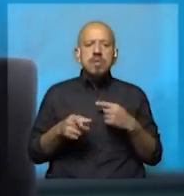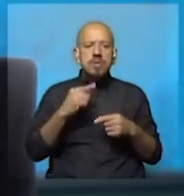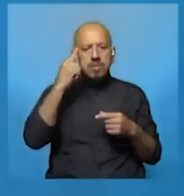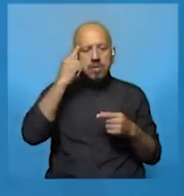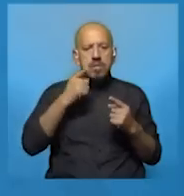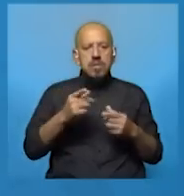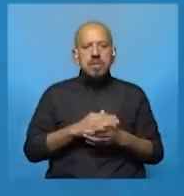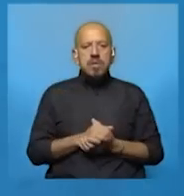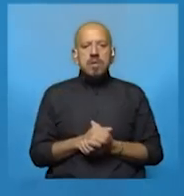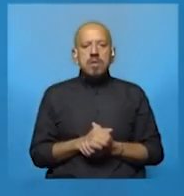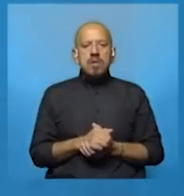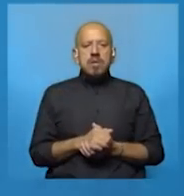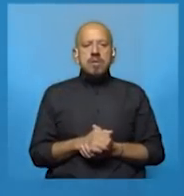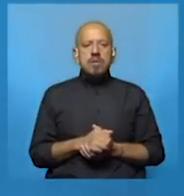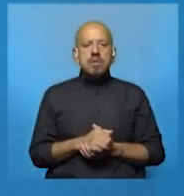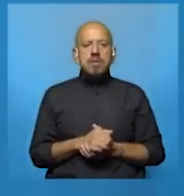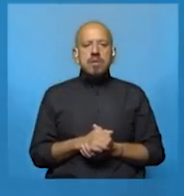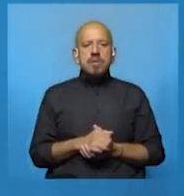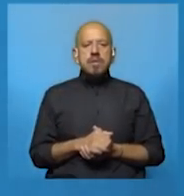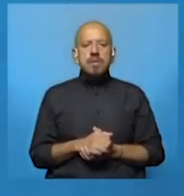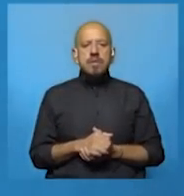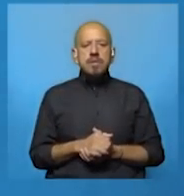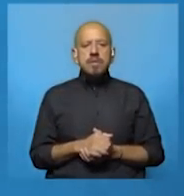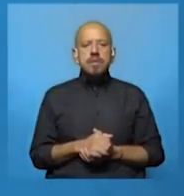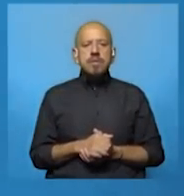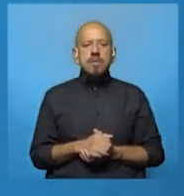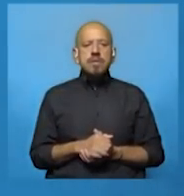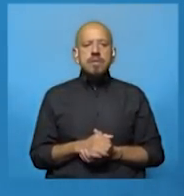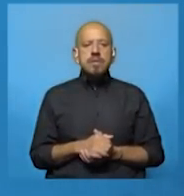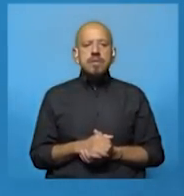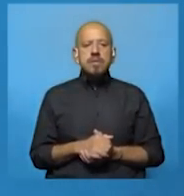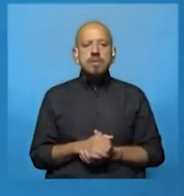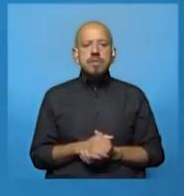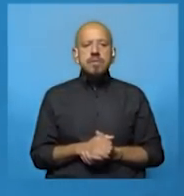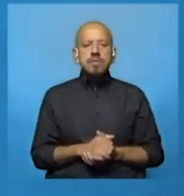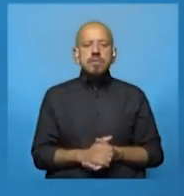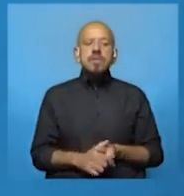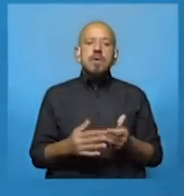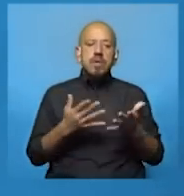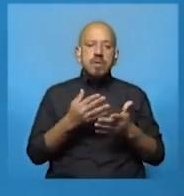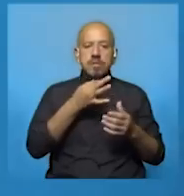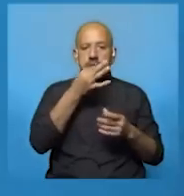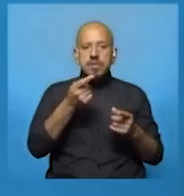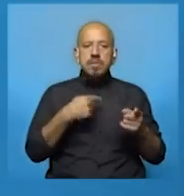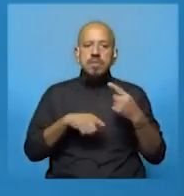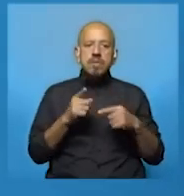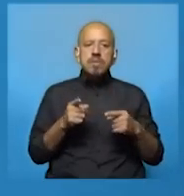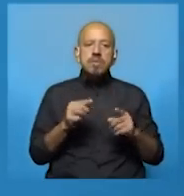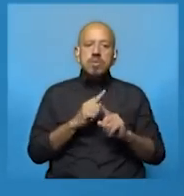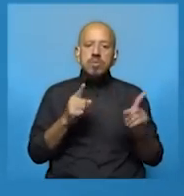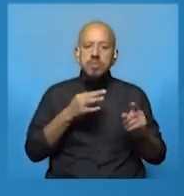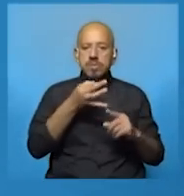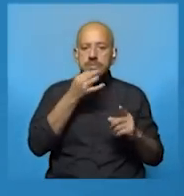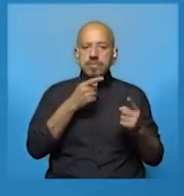tenés sobre eso el hecho que ahora se empezó un poquito a hablar no pero no se habla